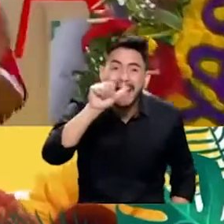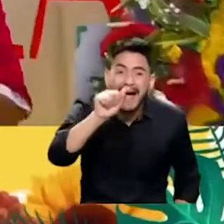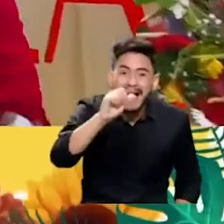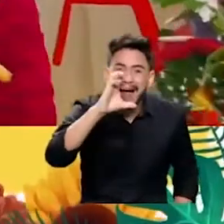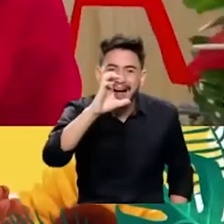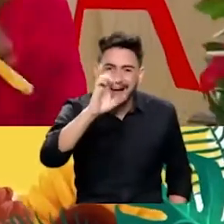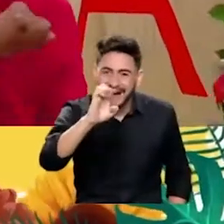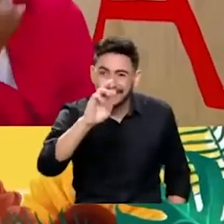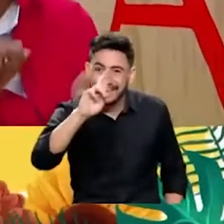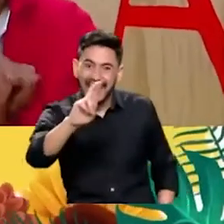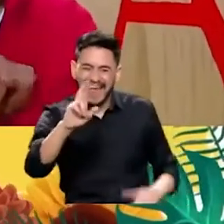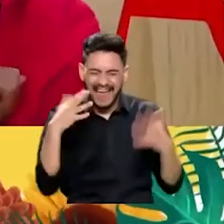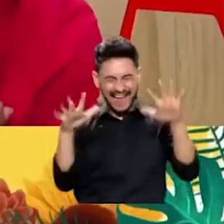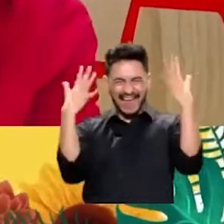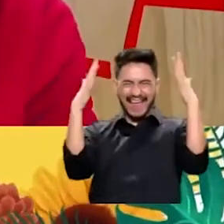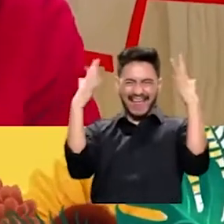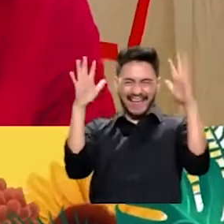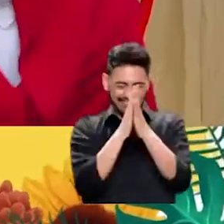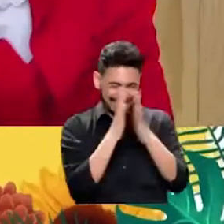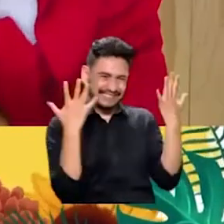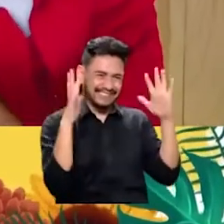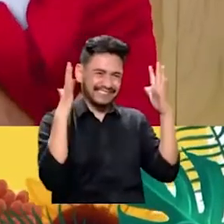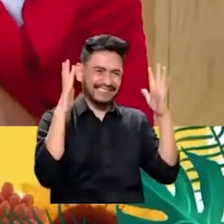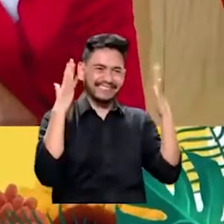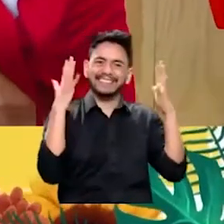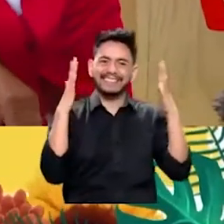Entrega la ministra de Cultura.